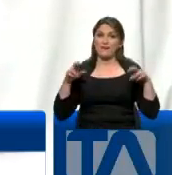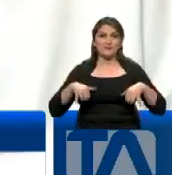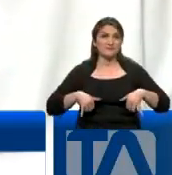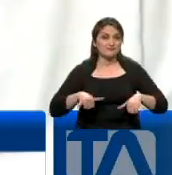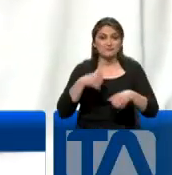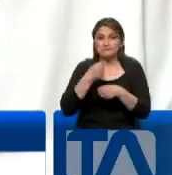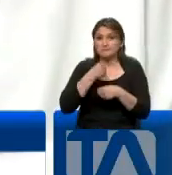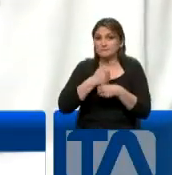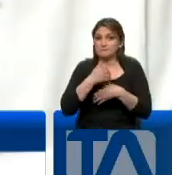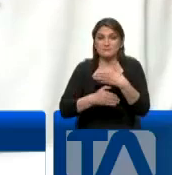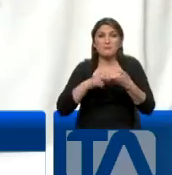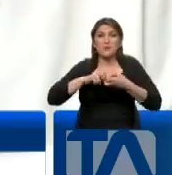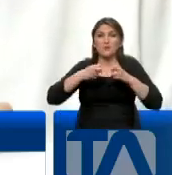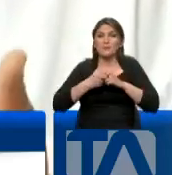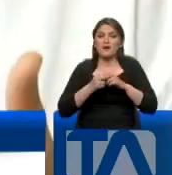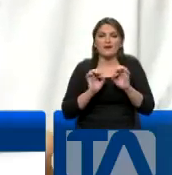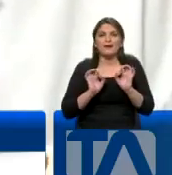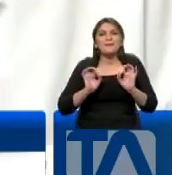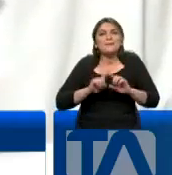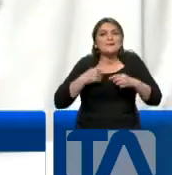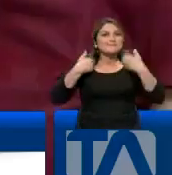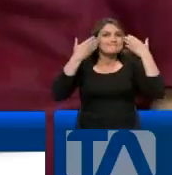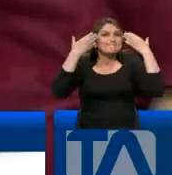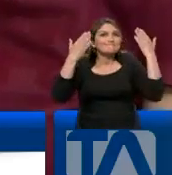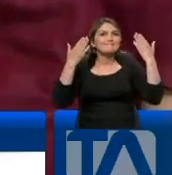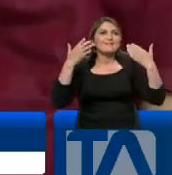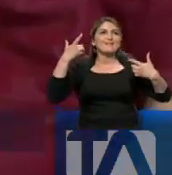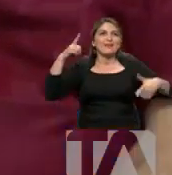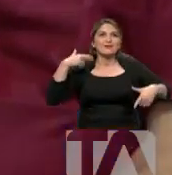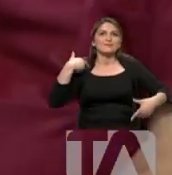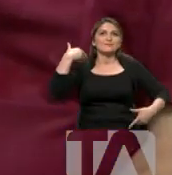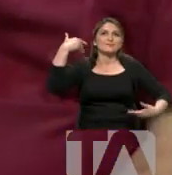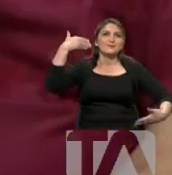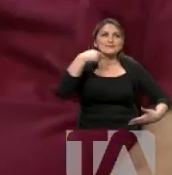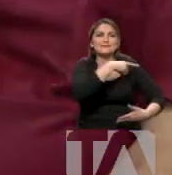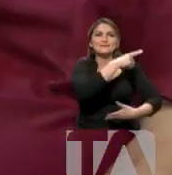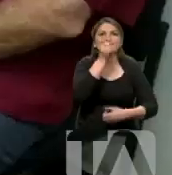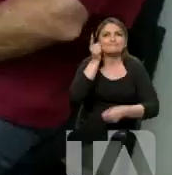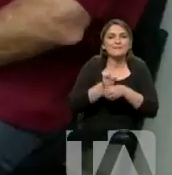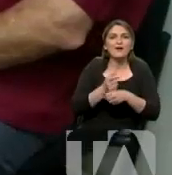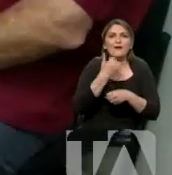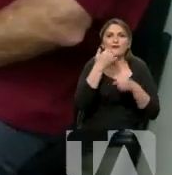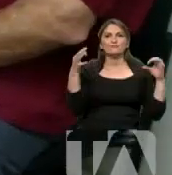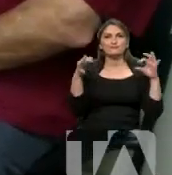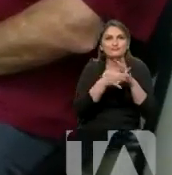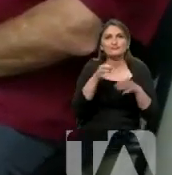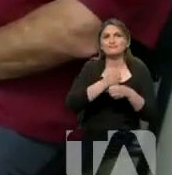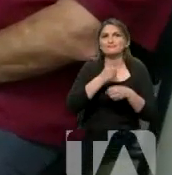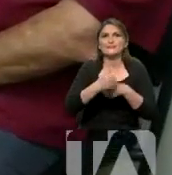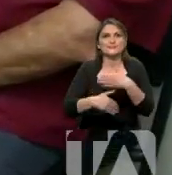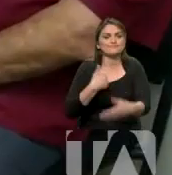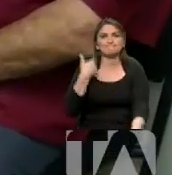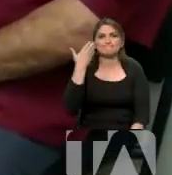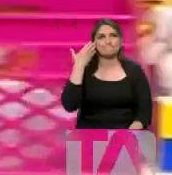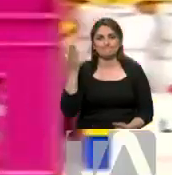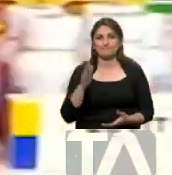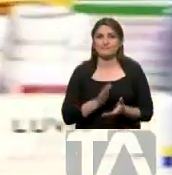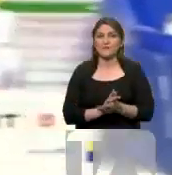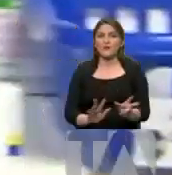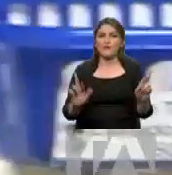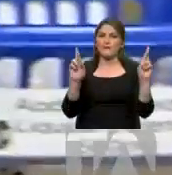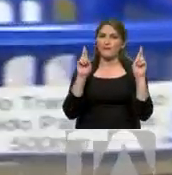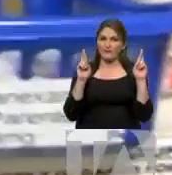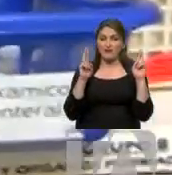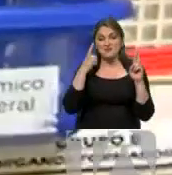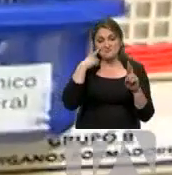problema, pero falta la voluntad política, falta la legislación. Sarrazín prefiere aún no dar tiempos exactos de cuándo se podría terminar el desfase que existe